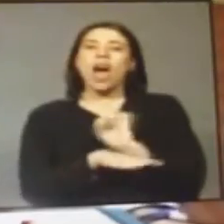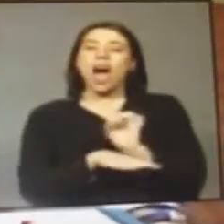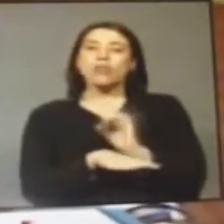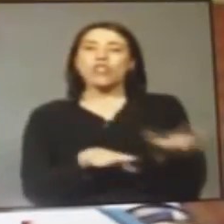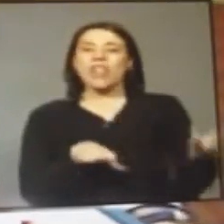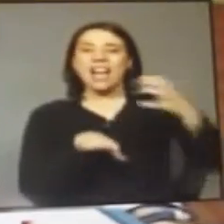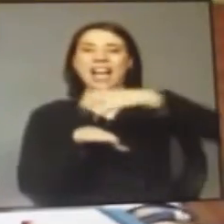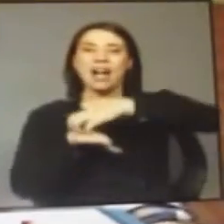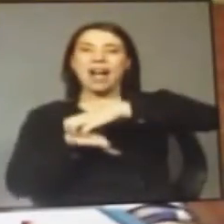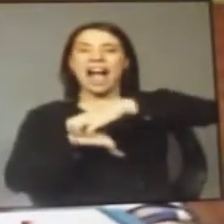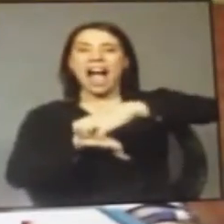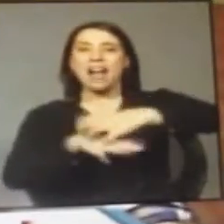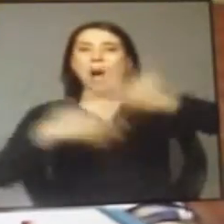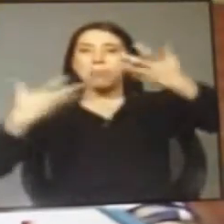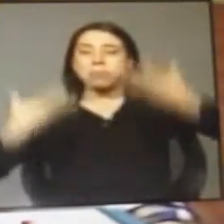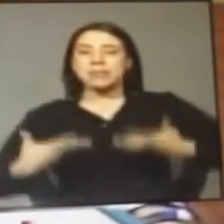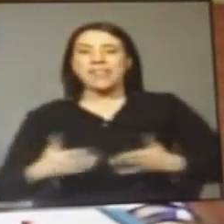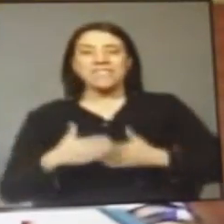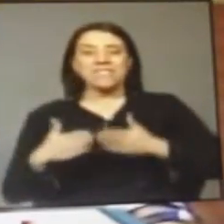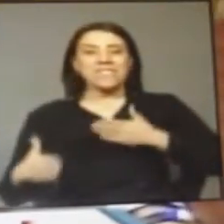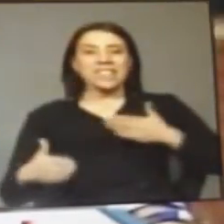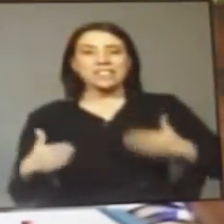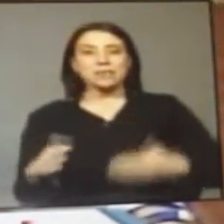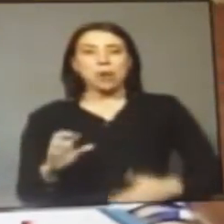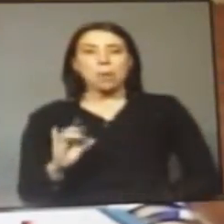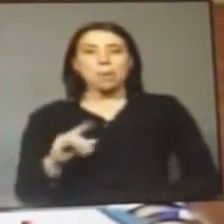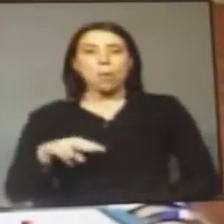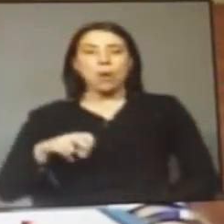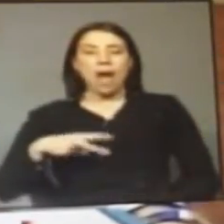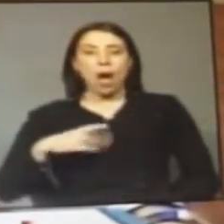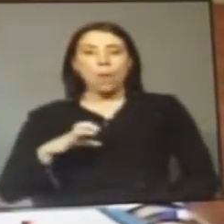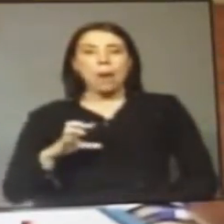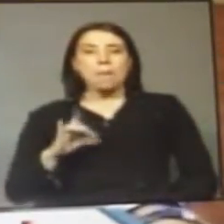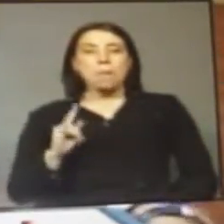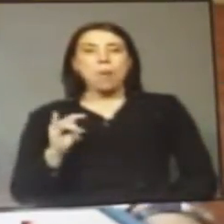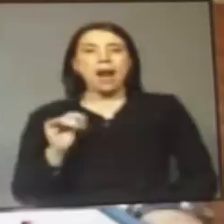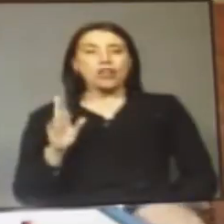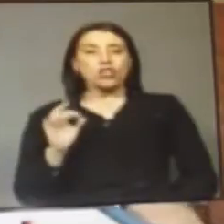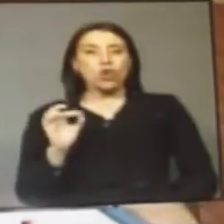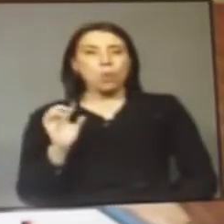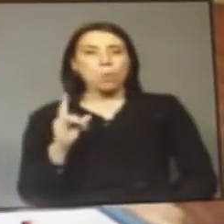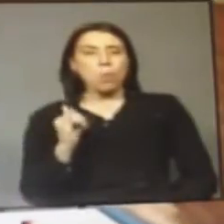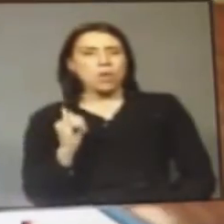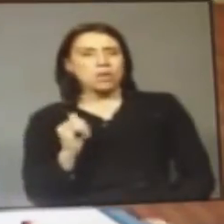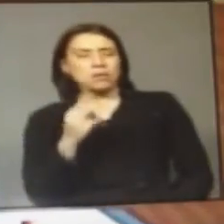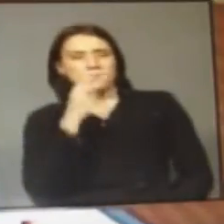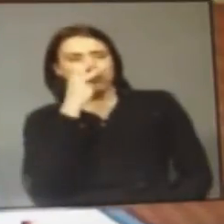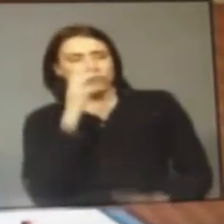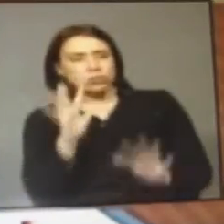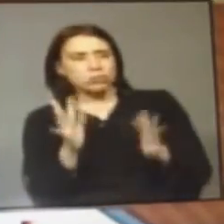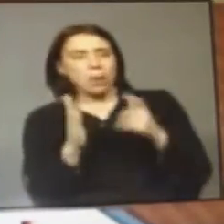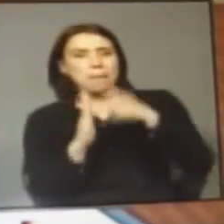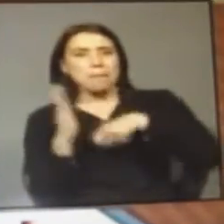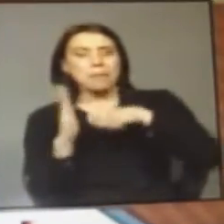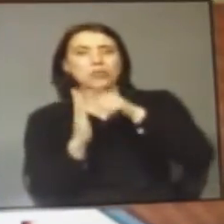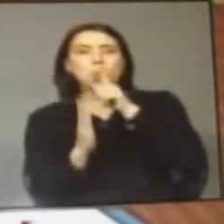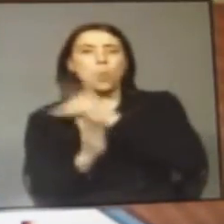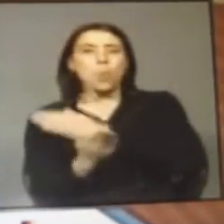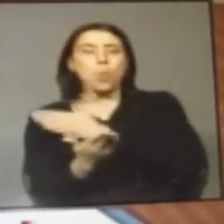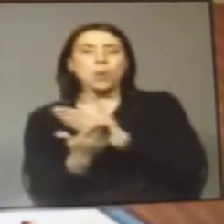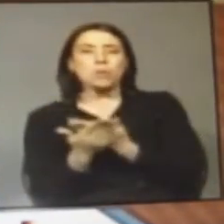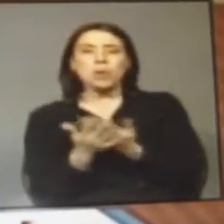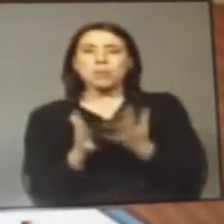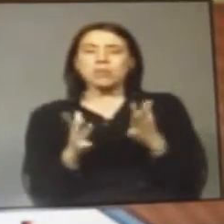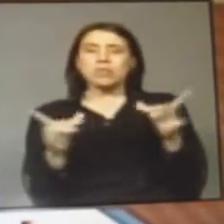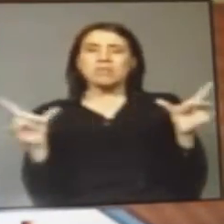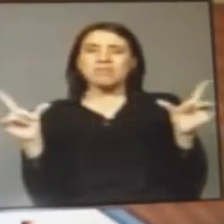de carga pesada. Vecinos de Punahue, Nel Tuma y Puerto Fuy están alertados porque en los últimos meses ha habido una